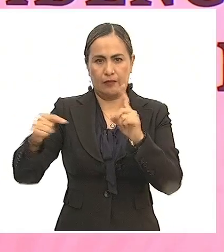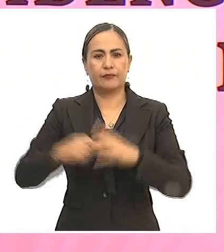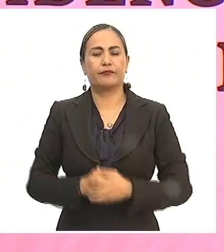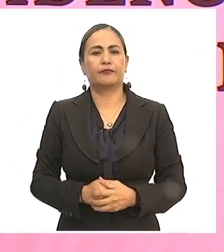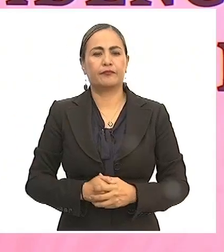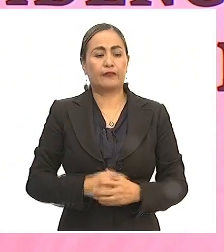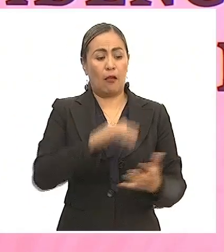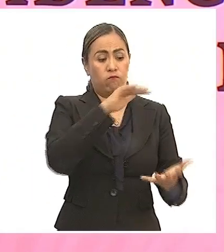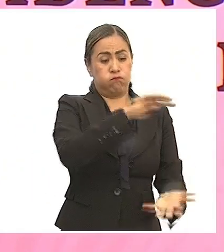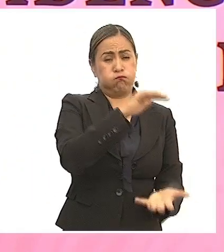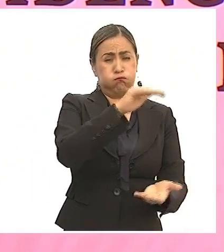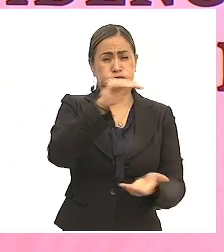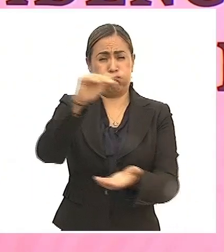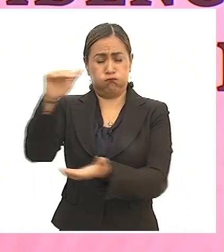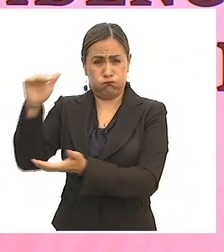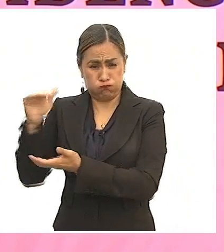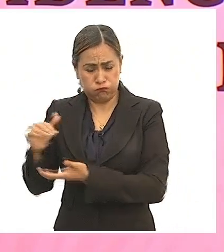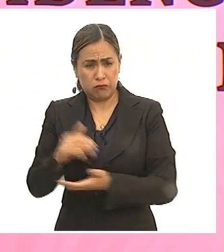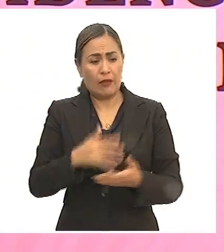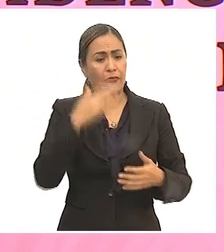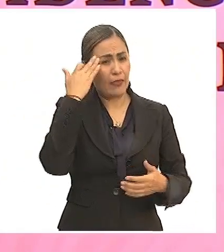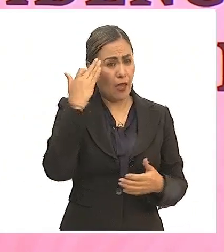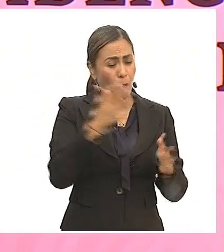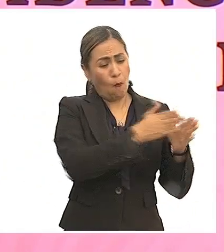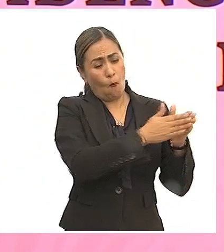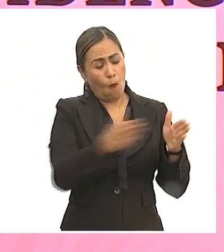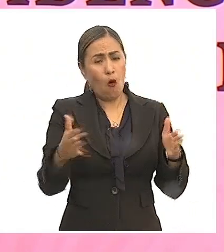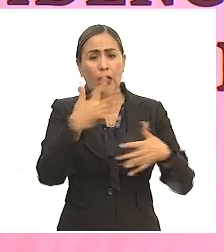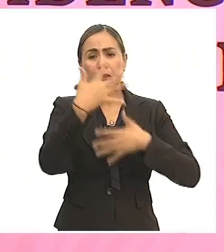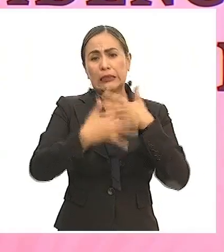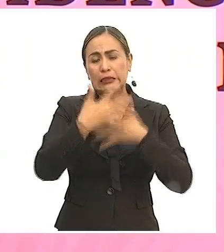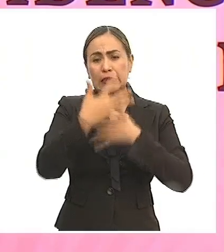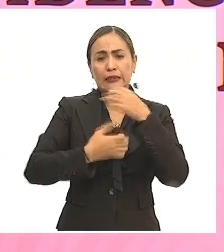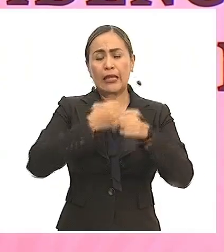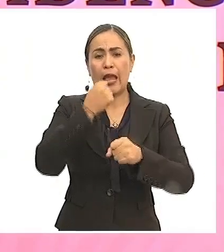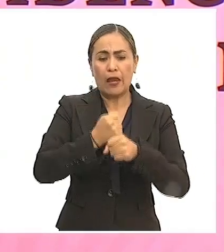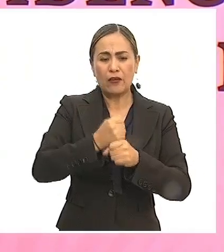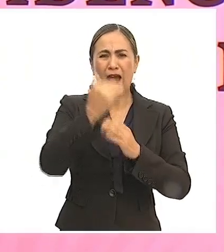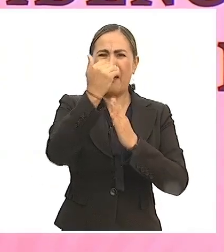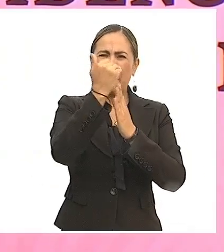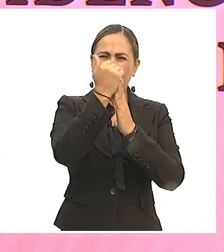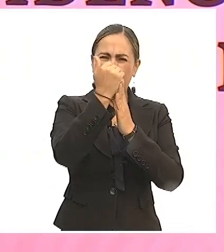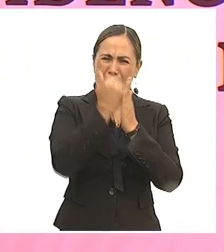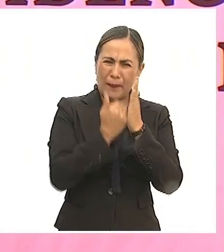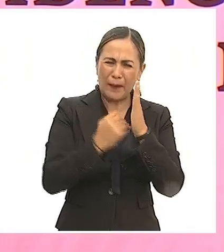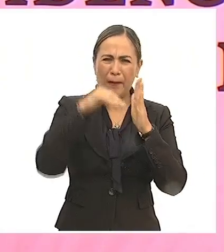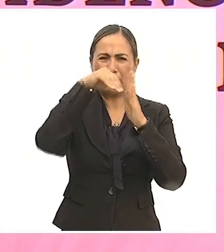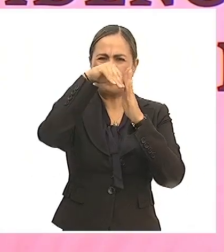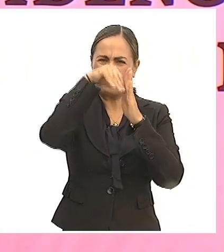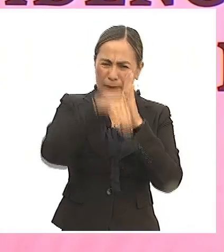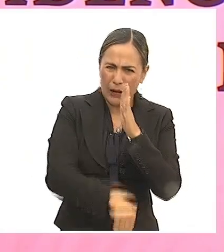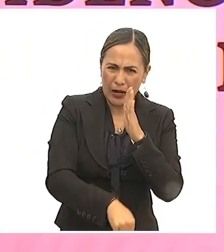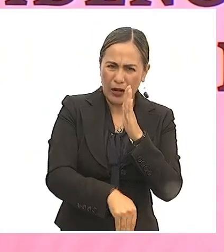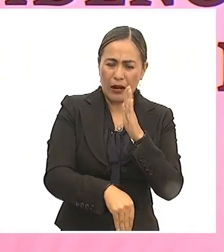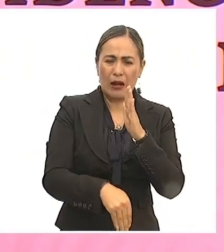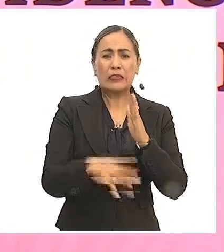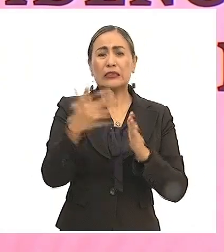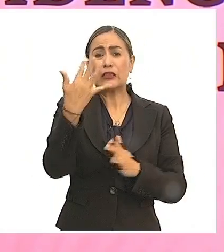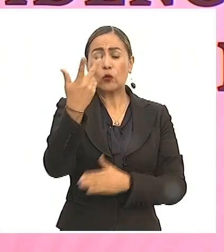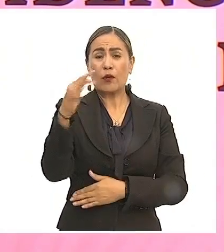de la producción en 15 años. Se perdió la mitad de la